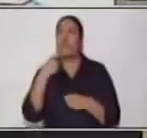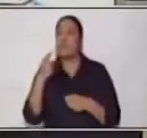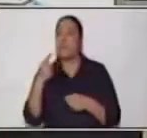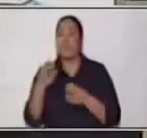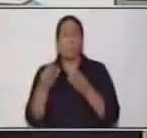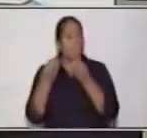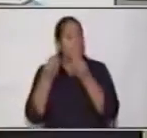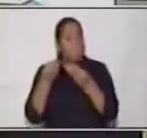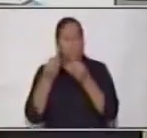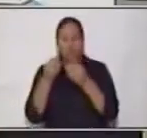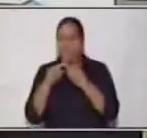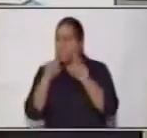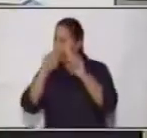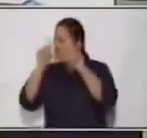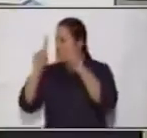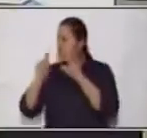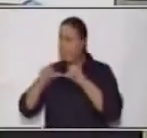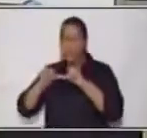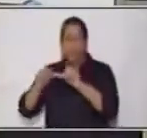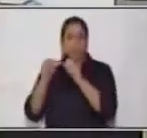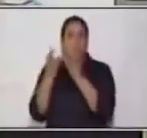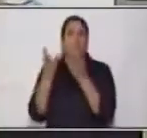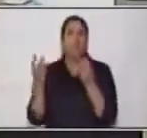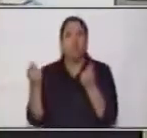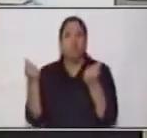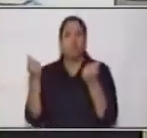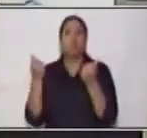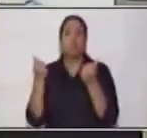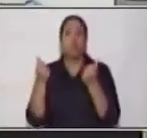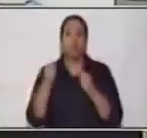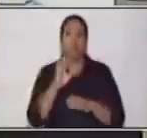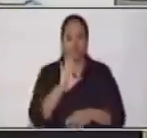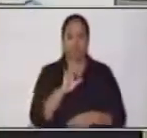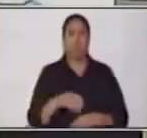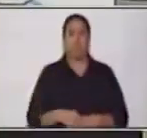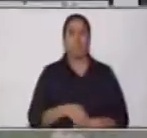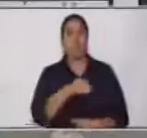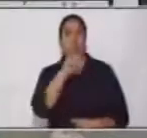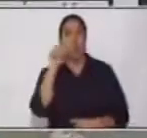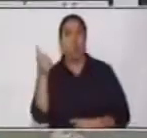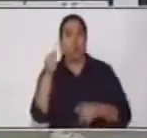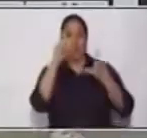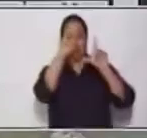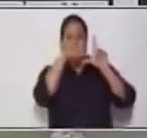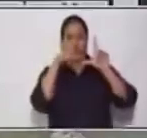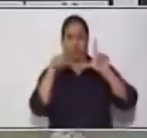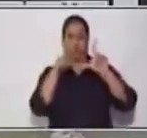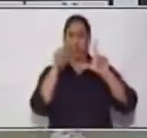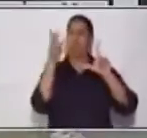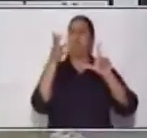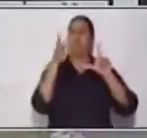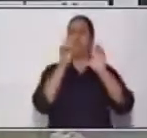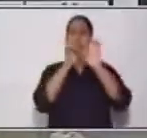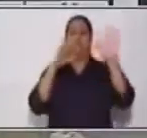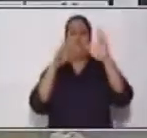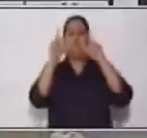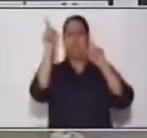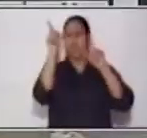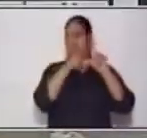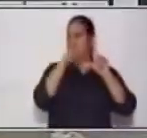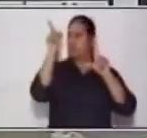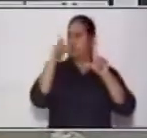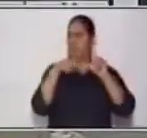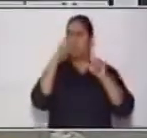infinitas soluciones. Y cuando se presenta un modelo matemático gráfico de esta manera, no vamos a encontrar